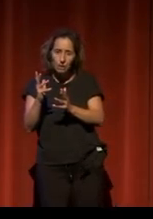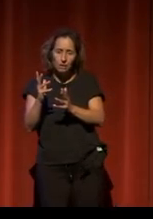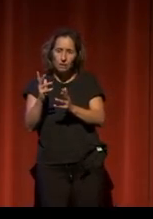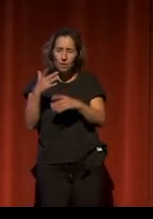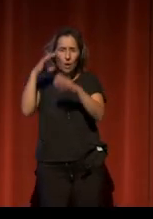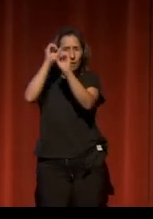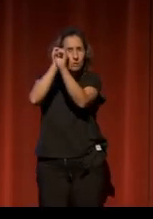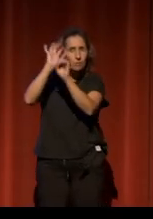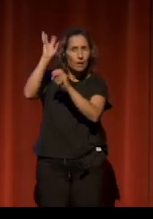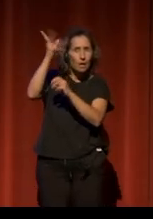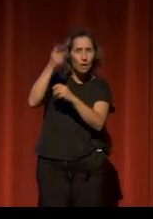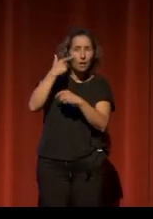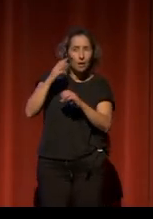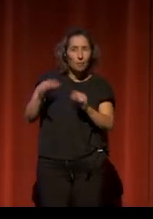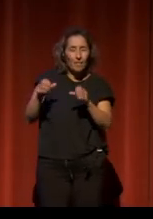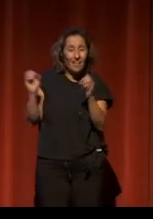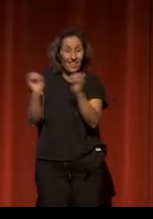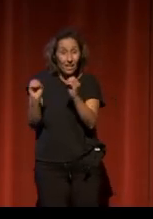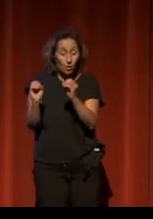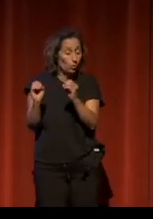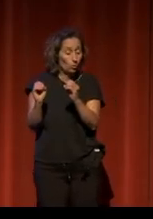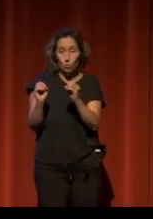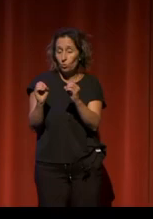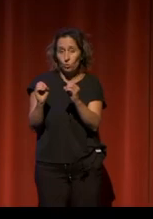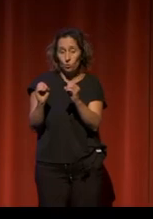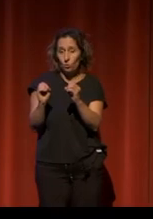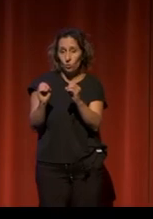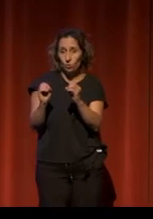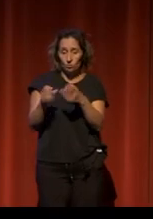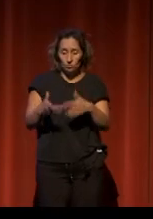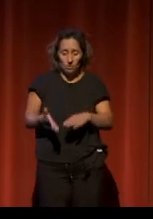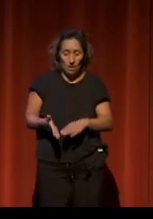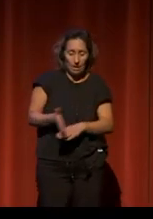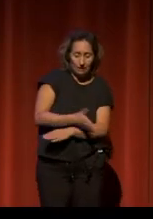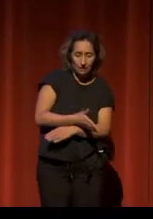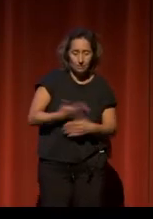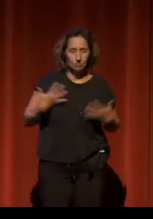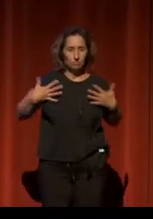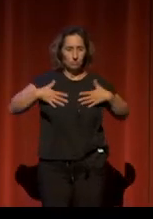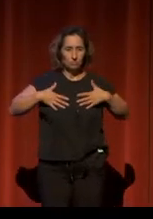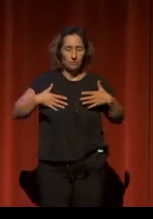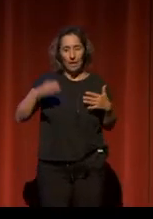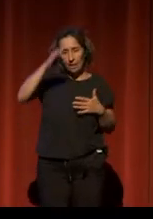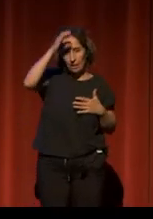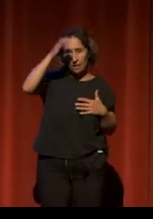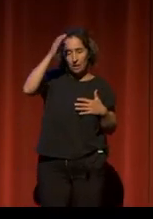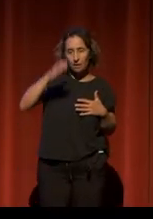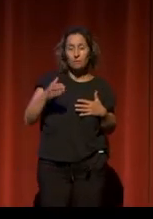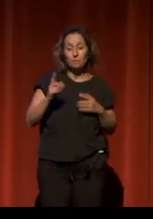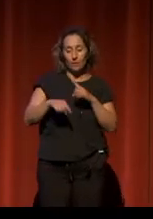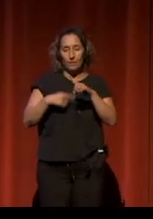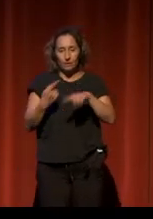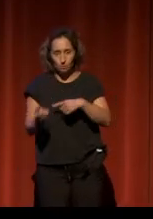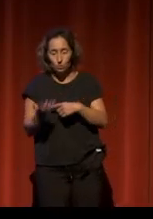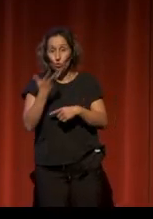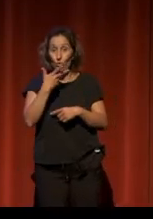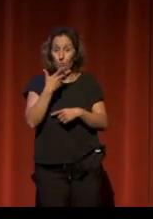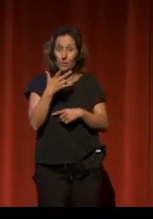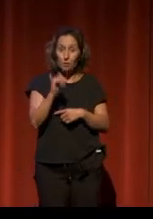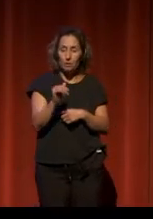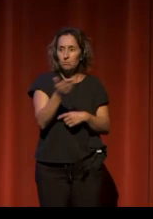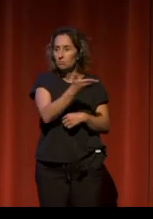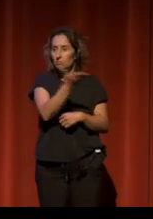astronomía desde cero no lo hace asentado en un conocimiento científico agregado que es un poco lo mismo que sucede cuando